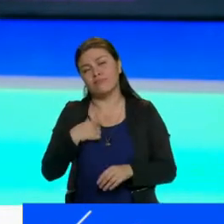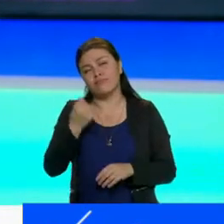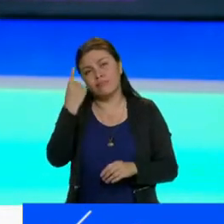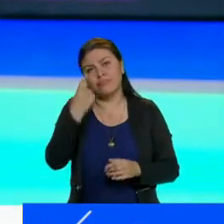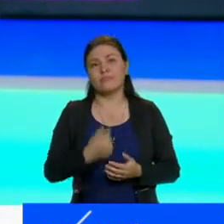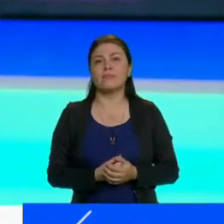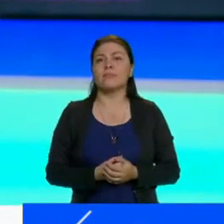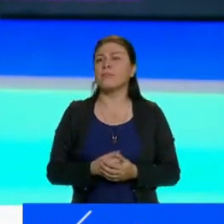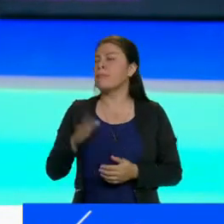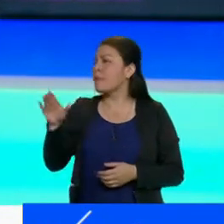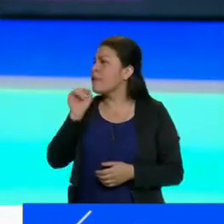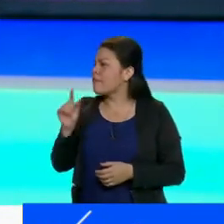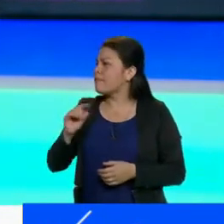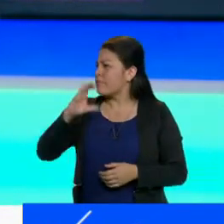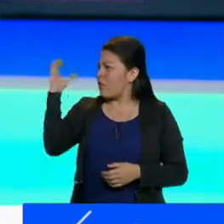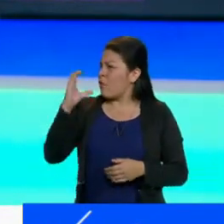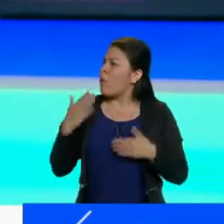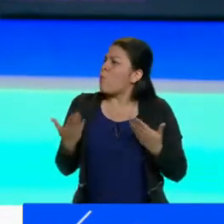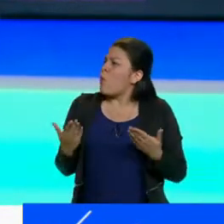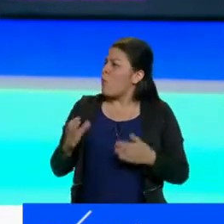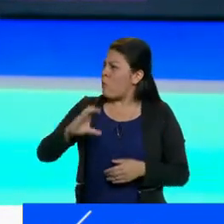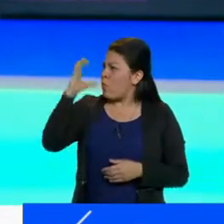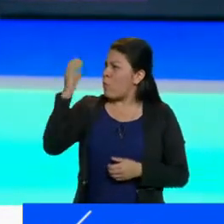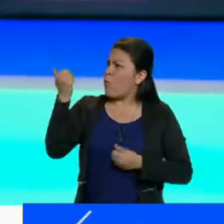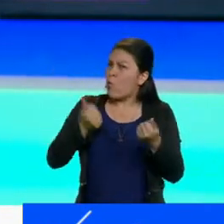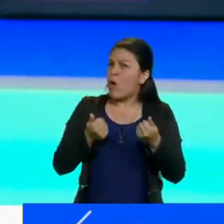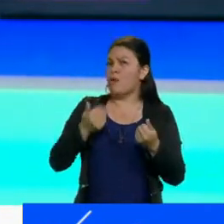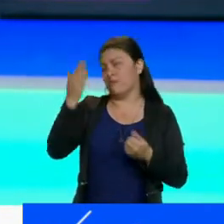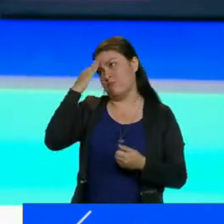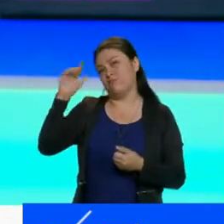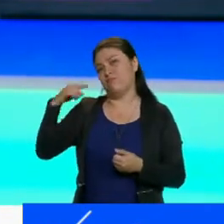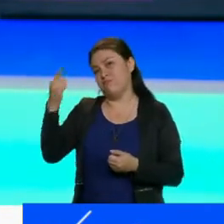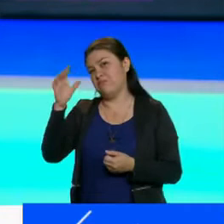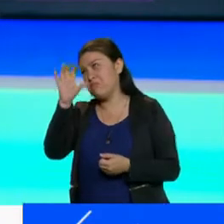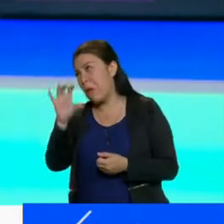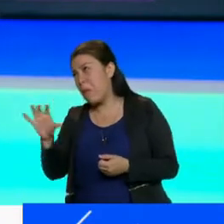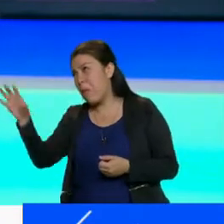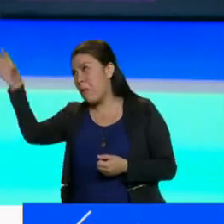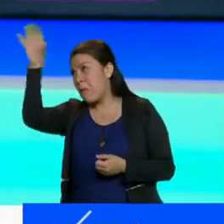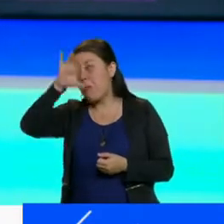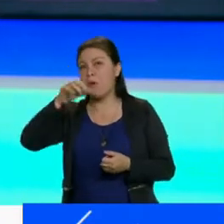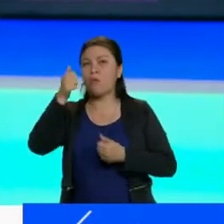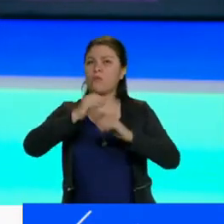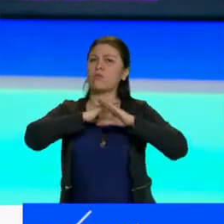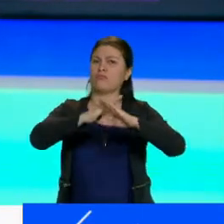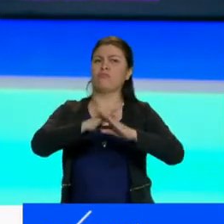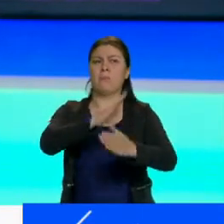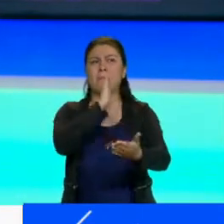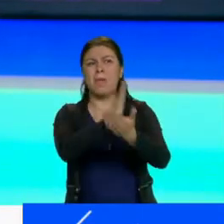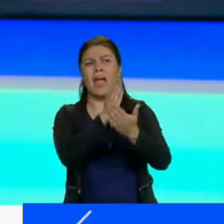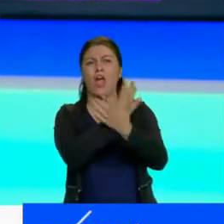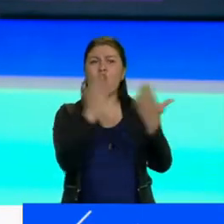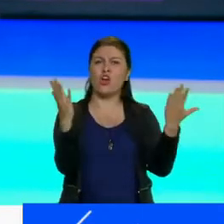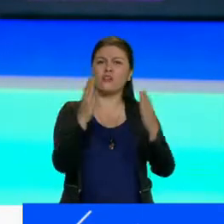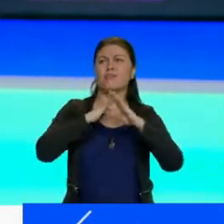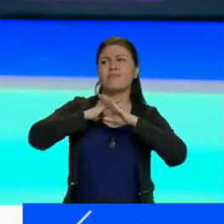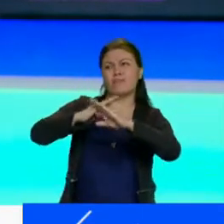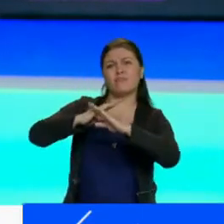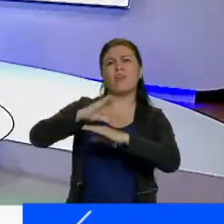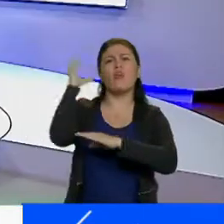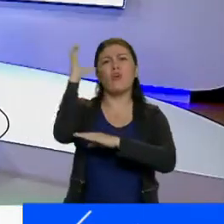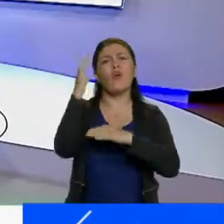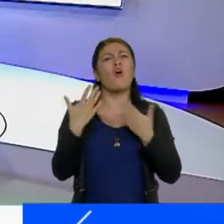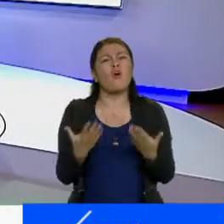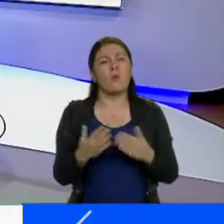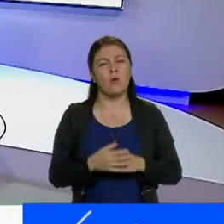¿Colombia cómo está respecto a sus vecinos en la prevención de desastres? Porque se ha